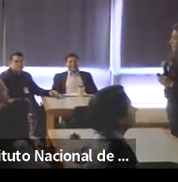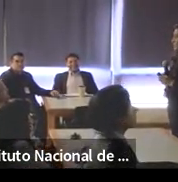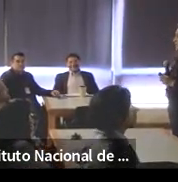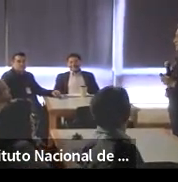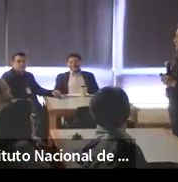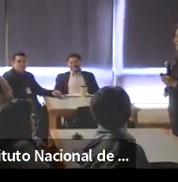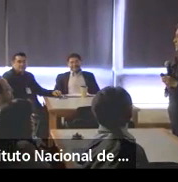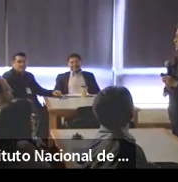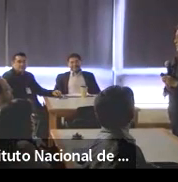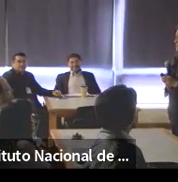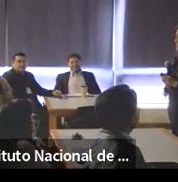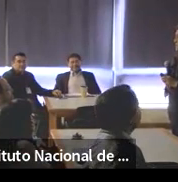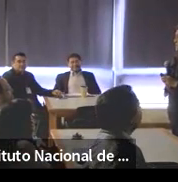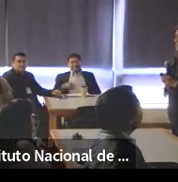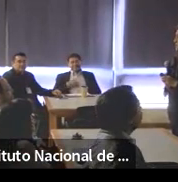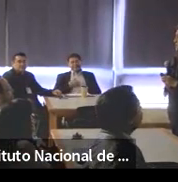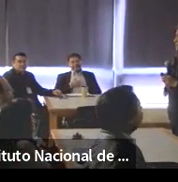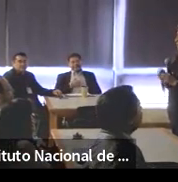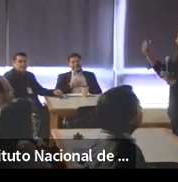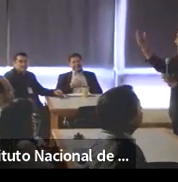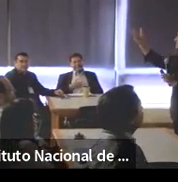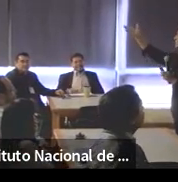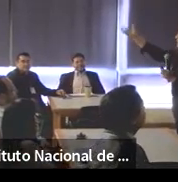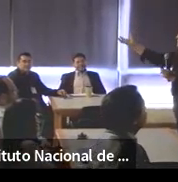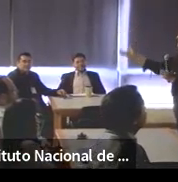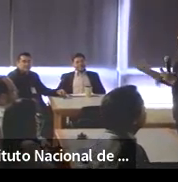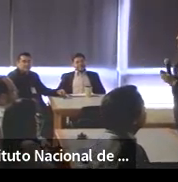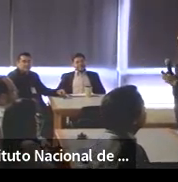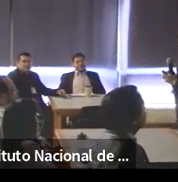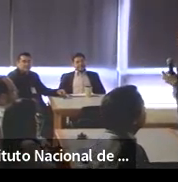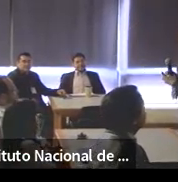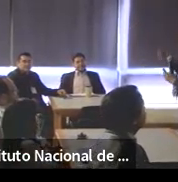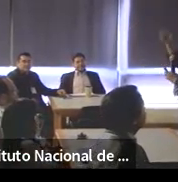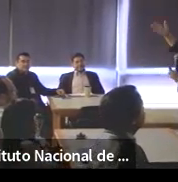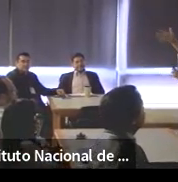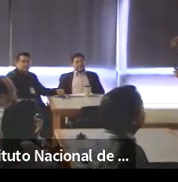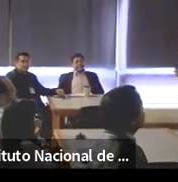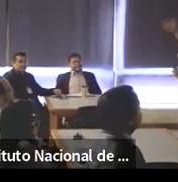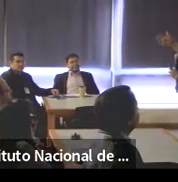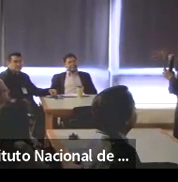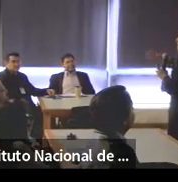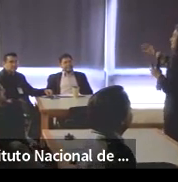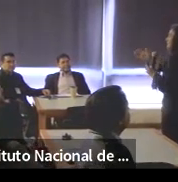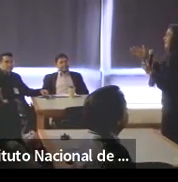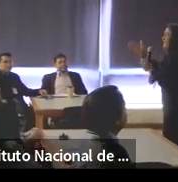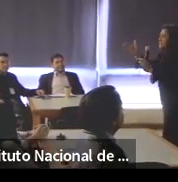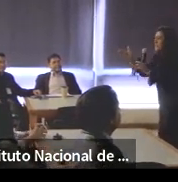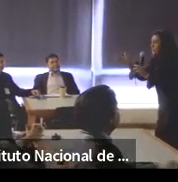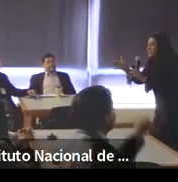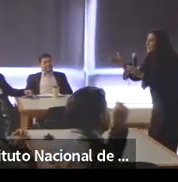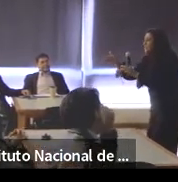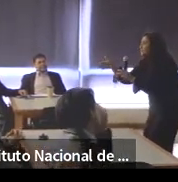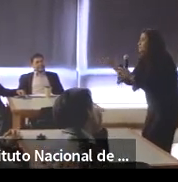soluciono un problema con él Sí por qué el ser humano es así por qué tiene ese talento de decir